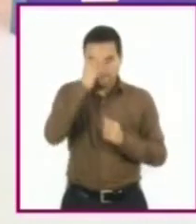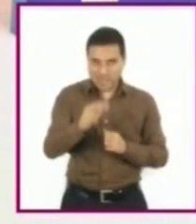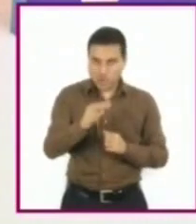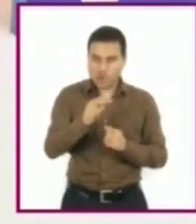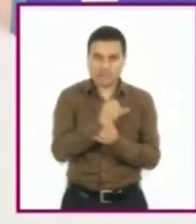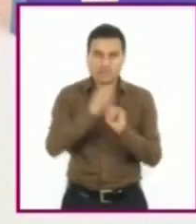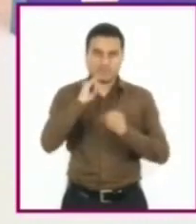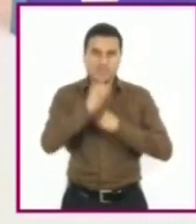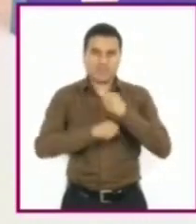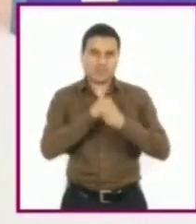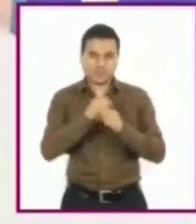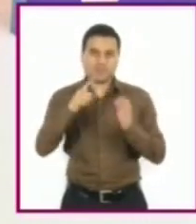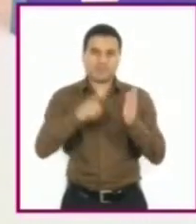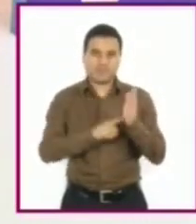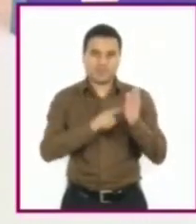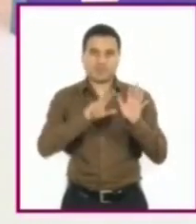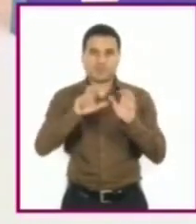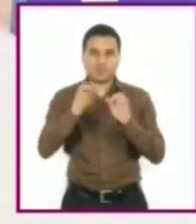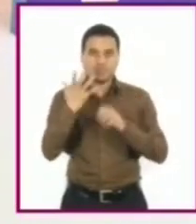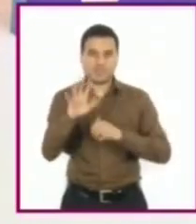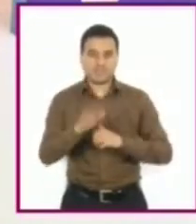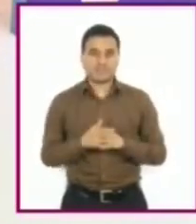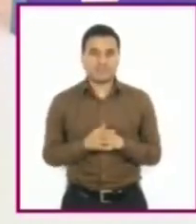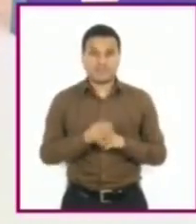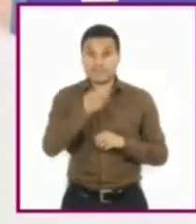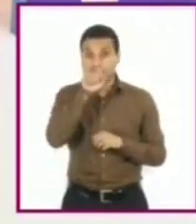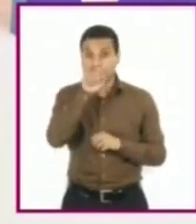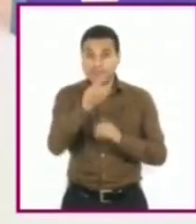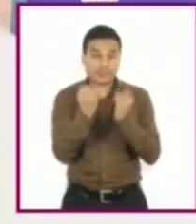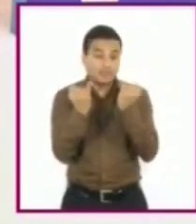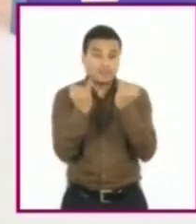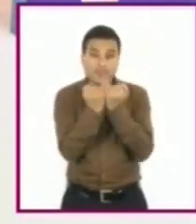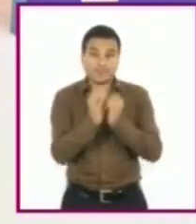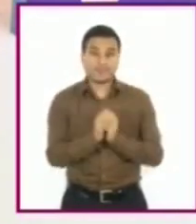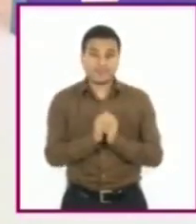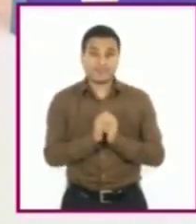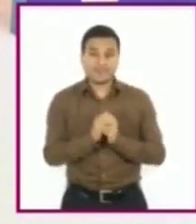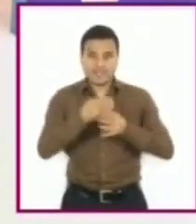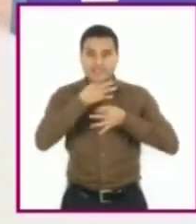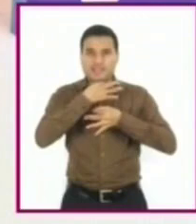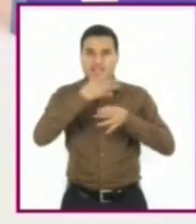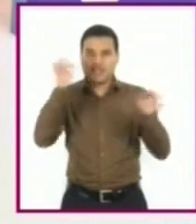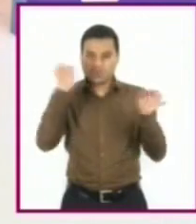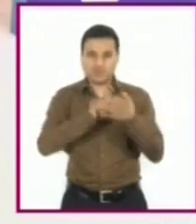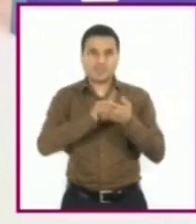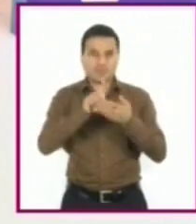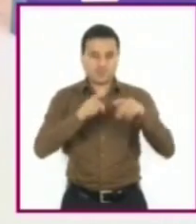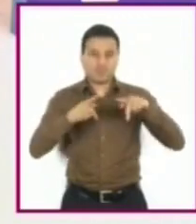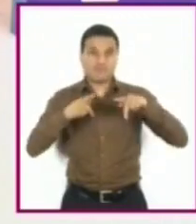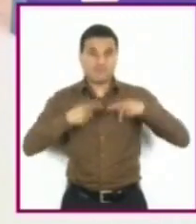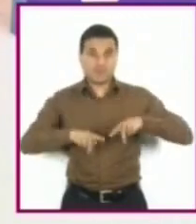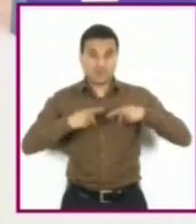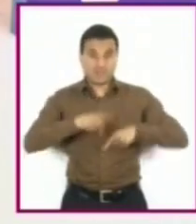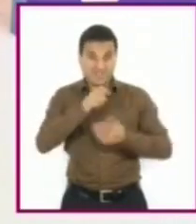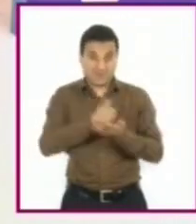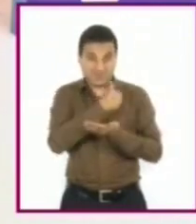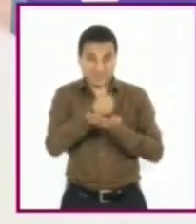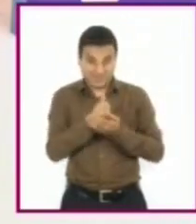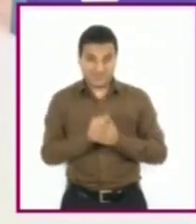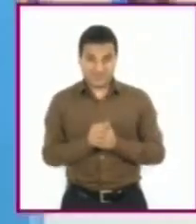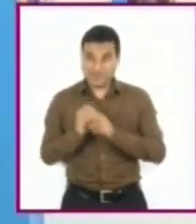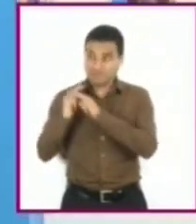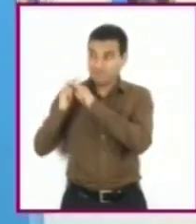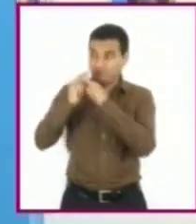en 1810. Y claro, la Declaración de los Derechos del Hombre y el Ciudadano, vigentes hasta